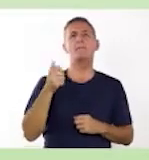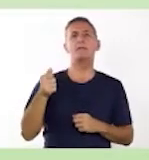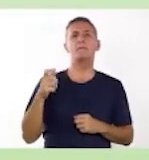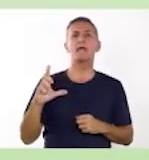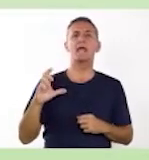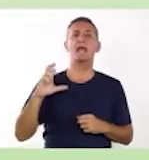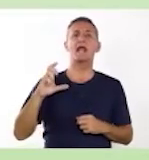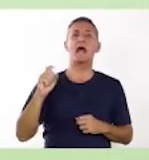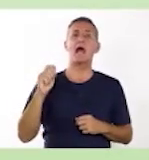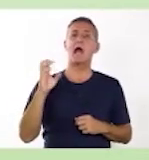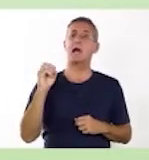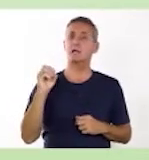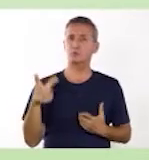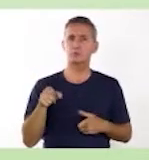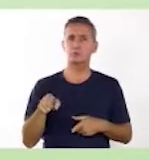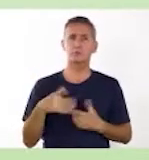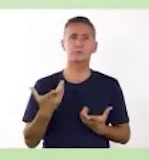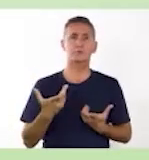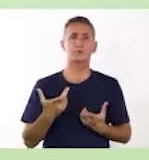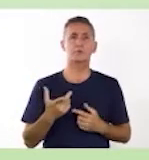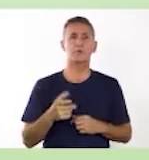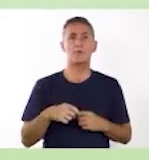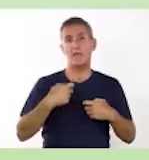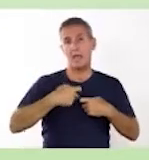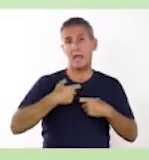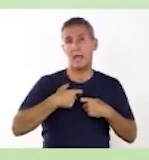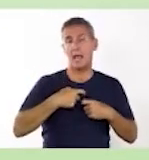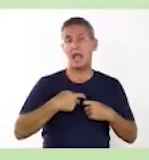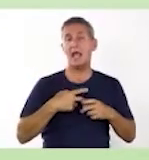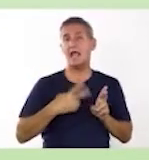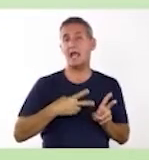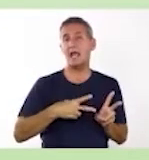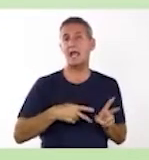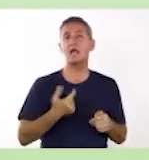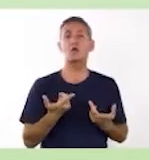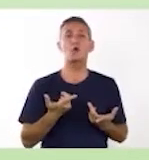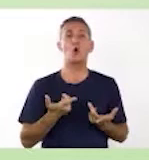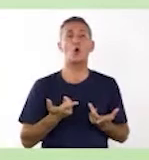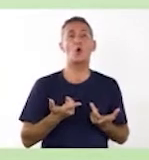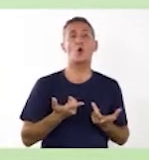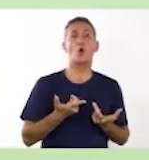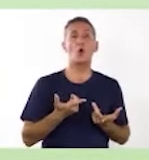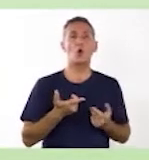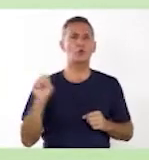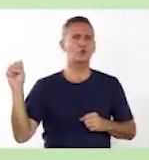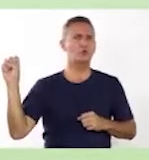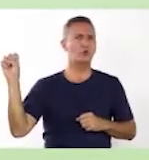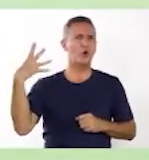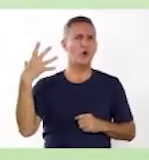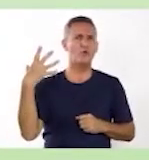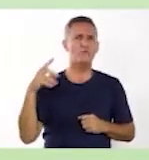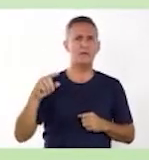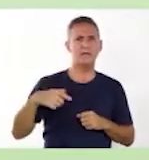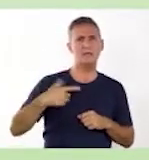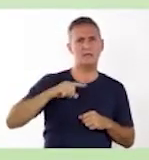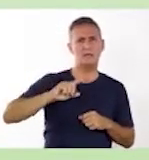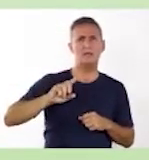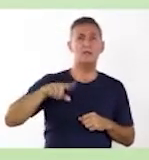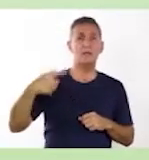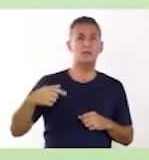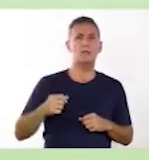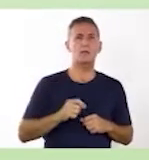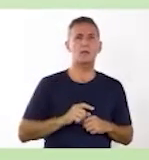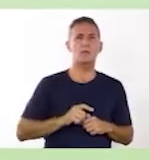acto primero. El novio de Mariana, cuando se entera de que Orgón planea casarla con Tartufo, se ofende